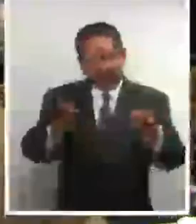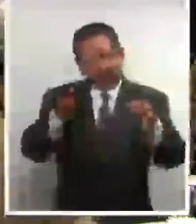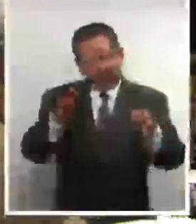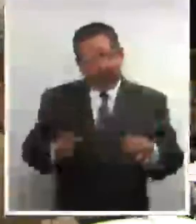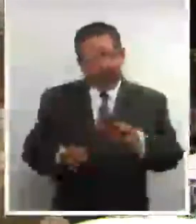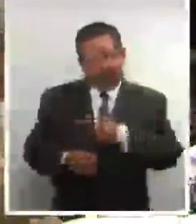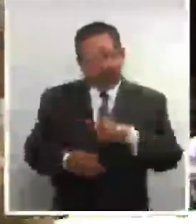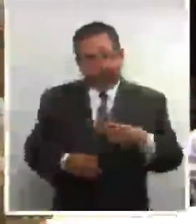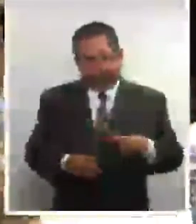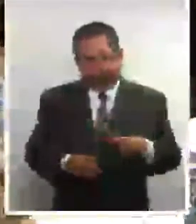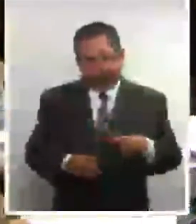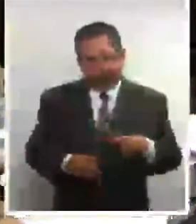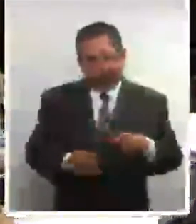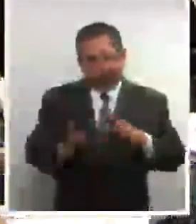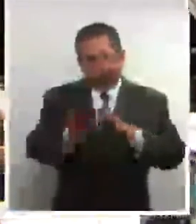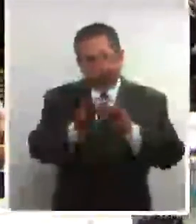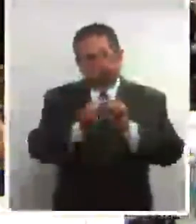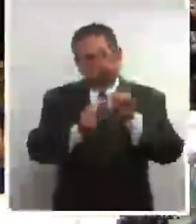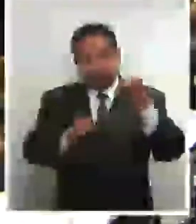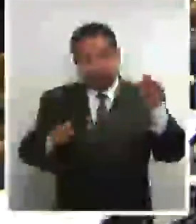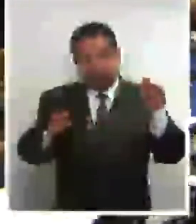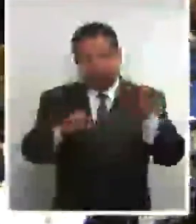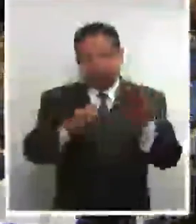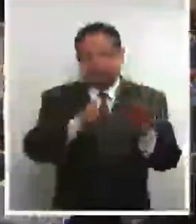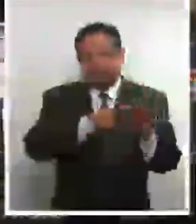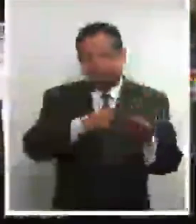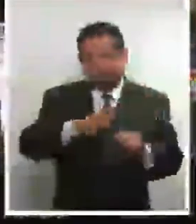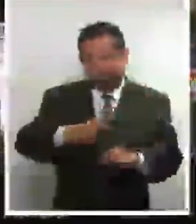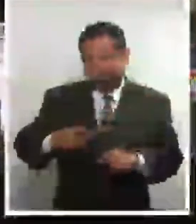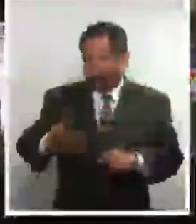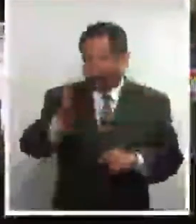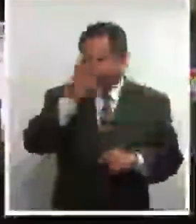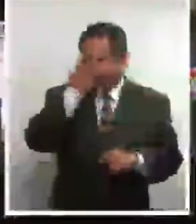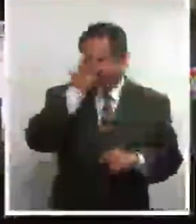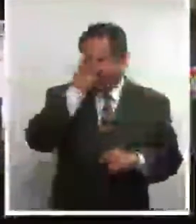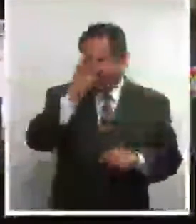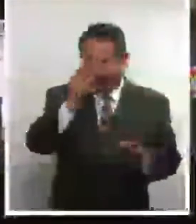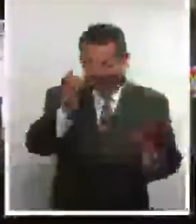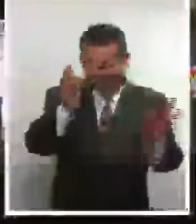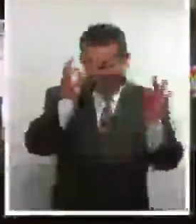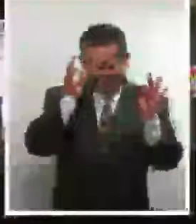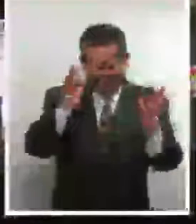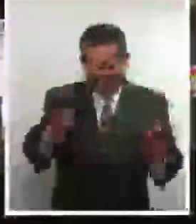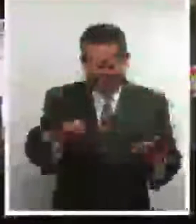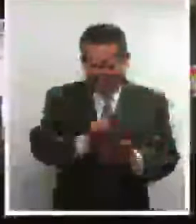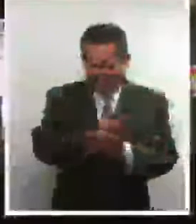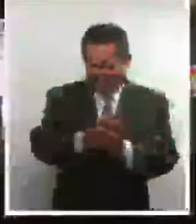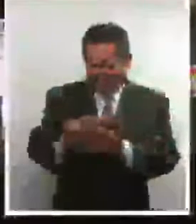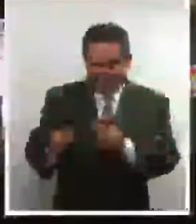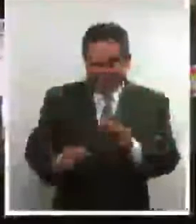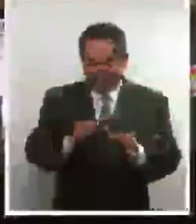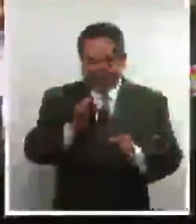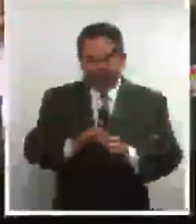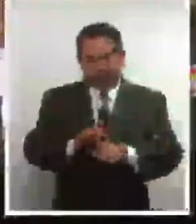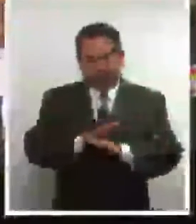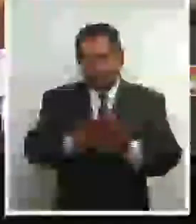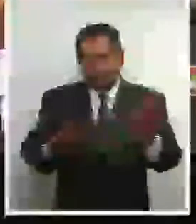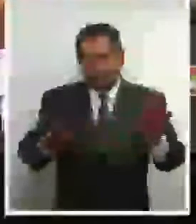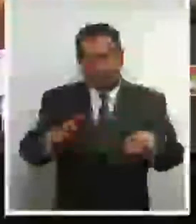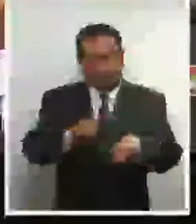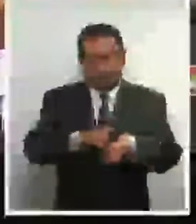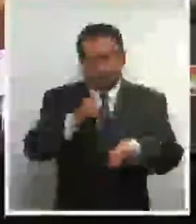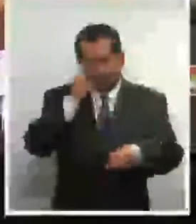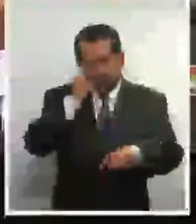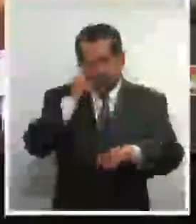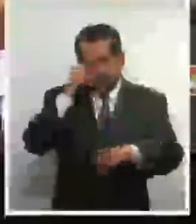estamos haciendo una constitución que requiere la mayor certeza jurídica, a cualquier hora que